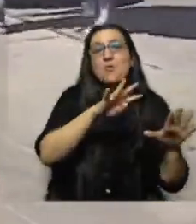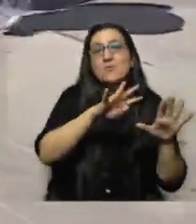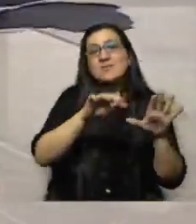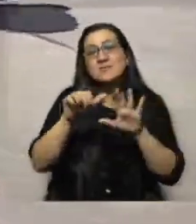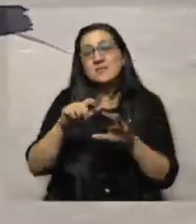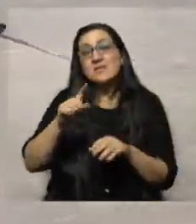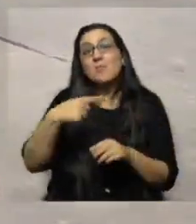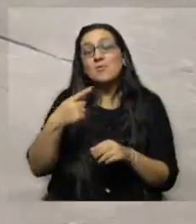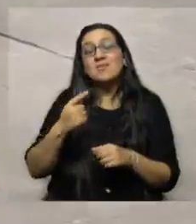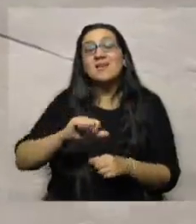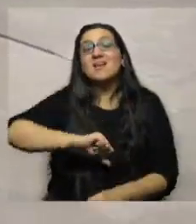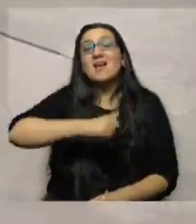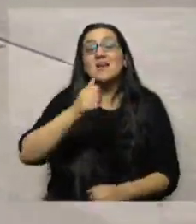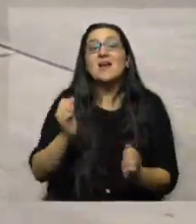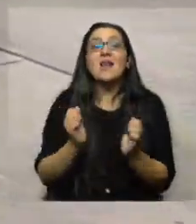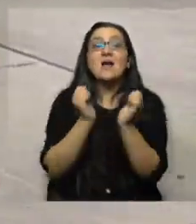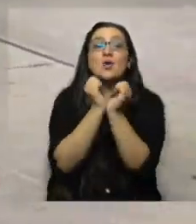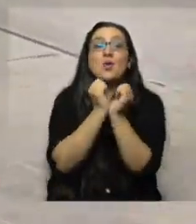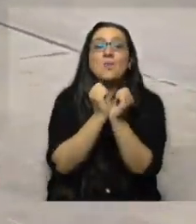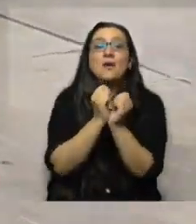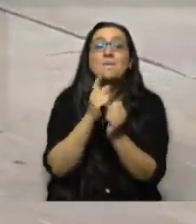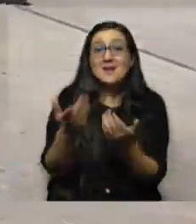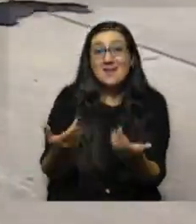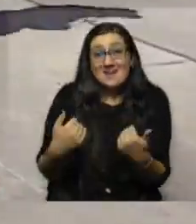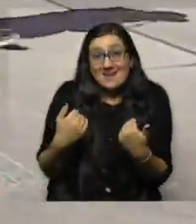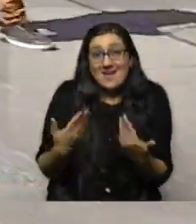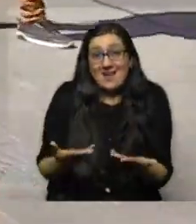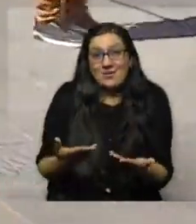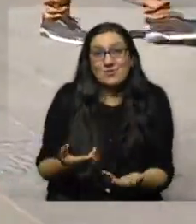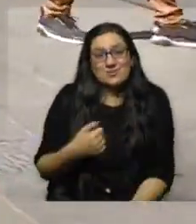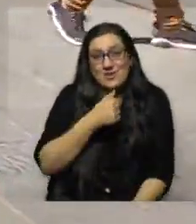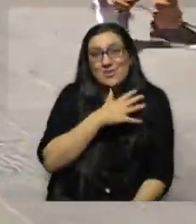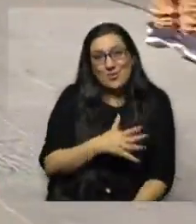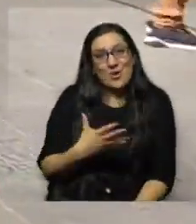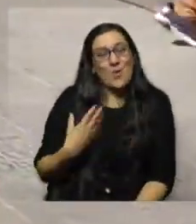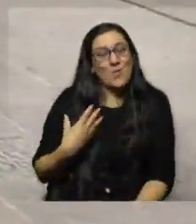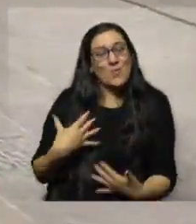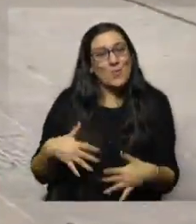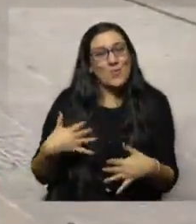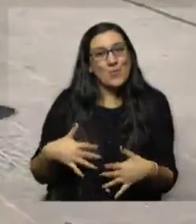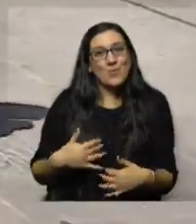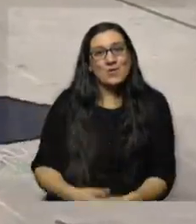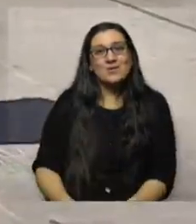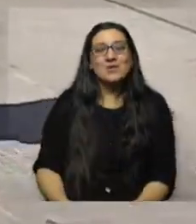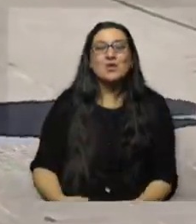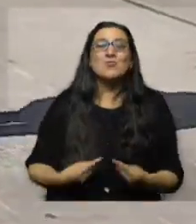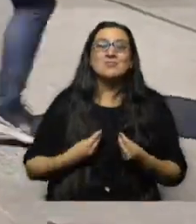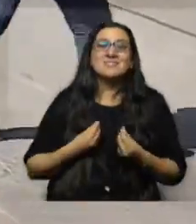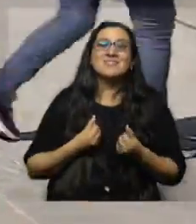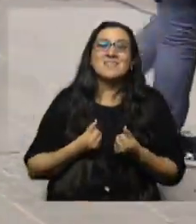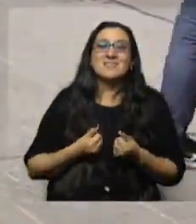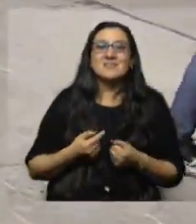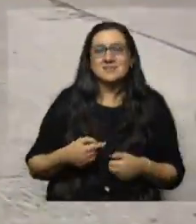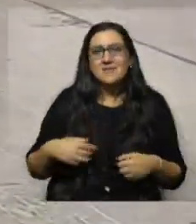América. Me la regaló Lenzo. Una historia particular. ¿Cómo estamos hoy? ¿Cómo salimos? Y